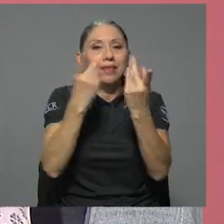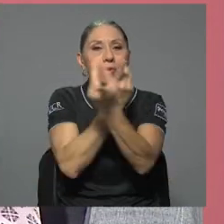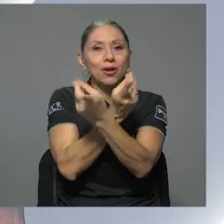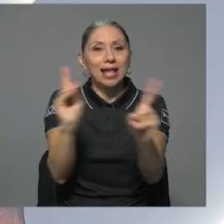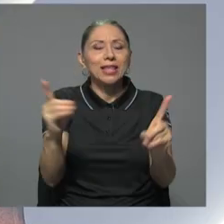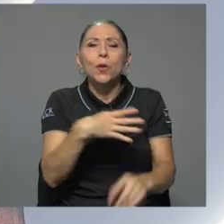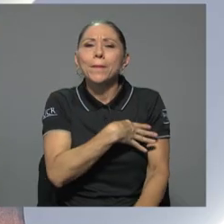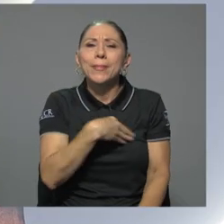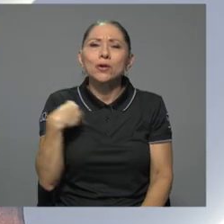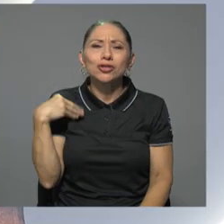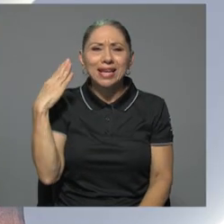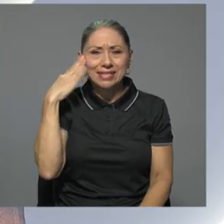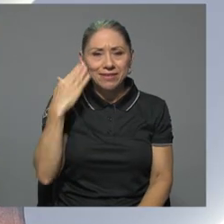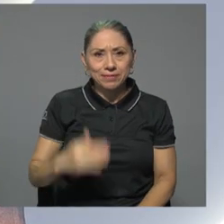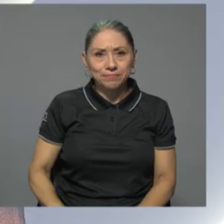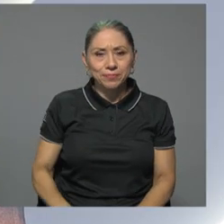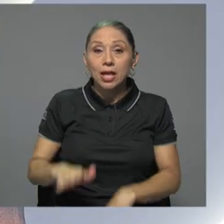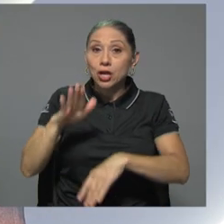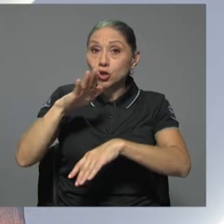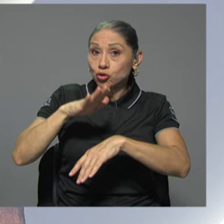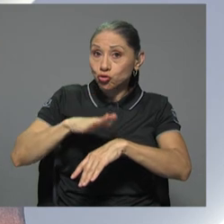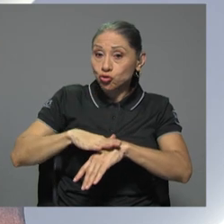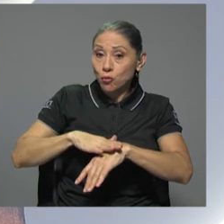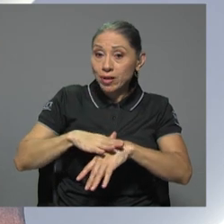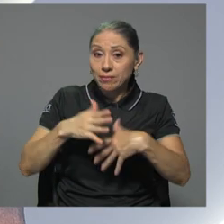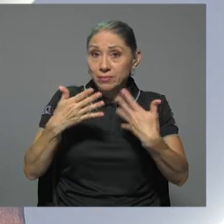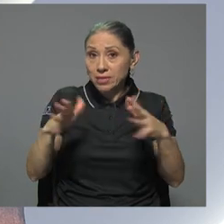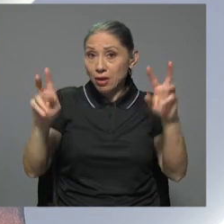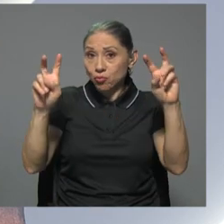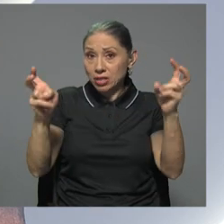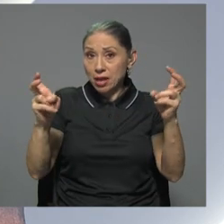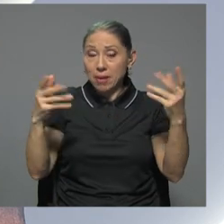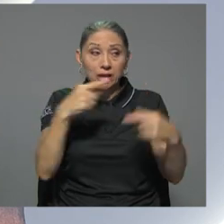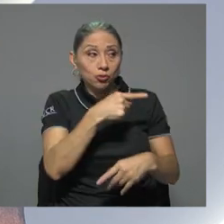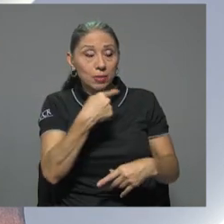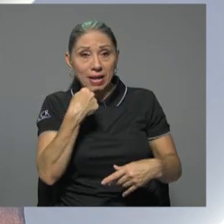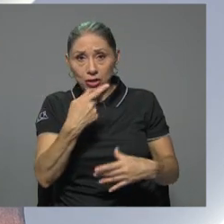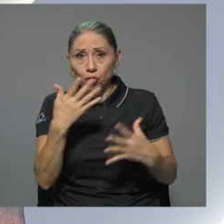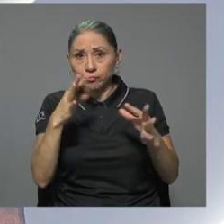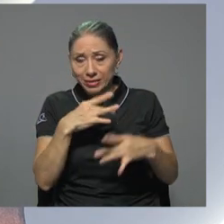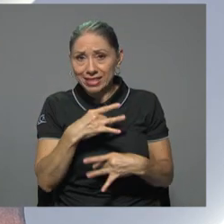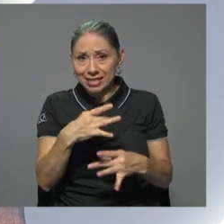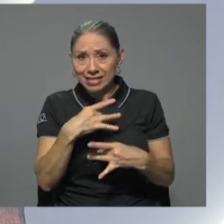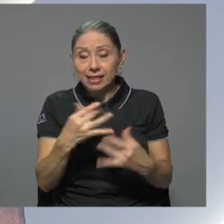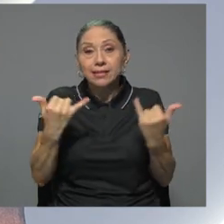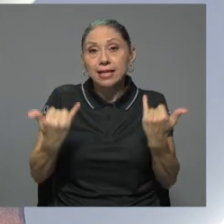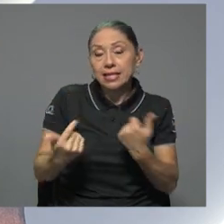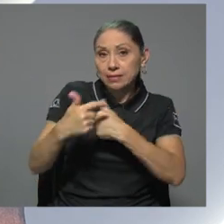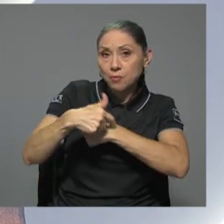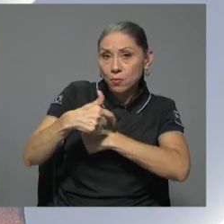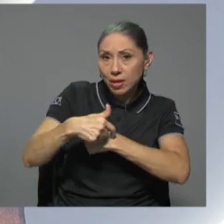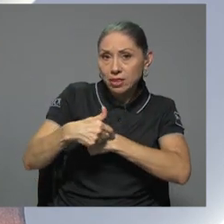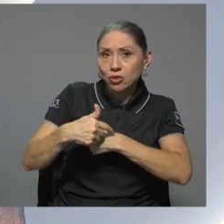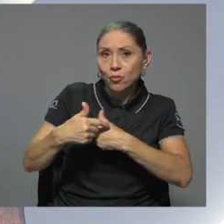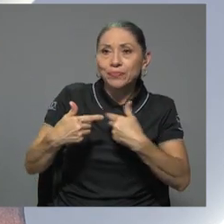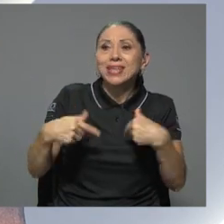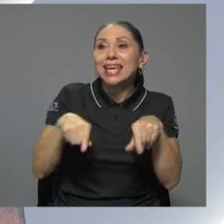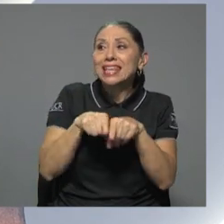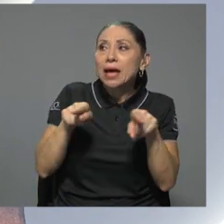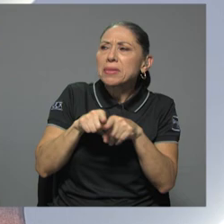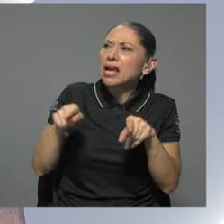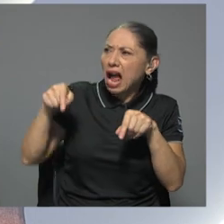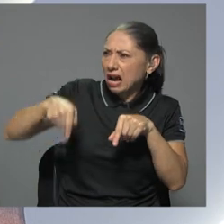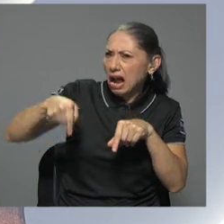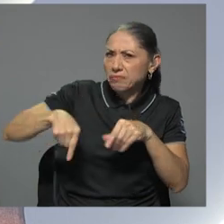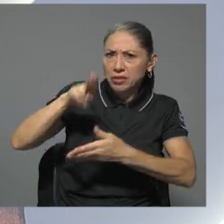saber en torno al tema ya se planteó algunas cosas interesantes ya estamos en este momento y lo han planteado también aquí académicos de la